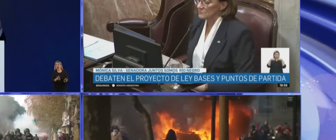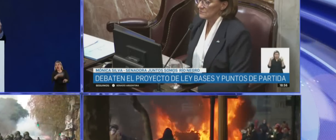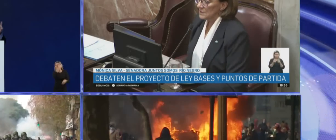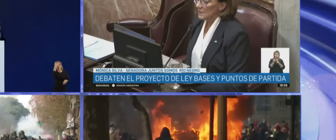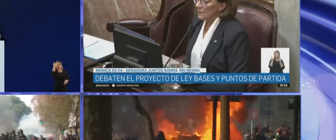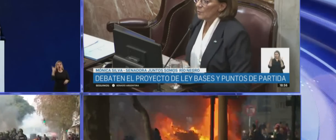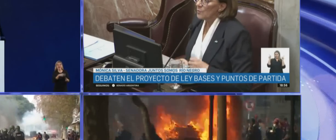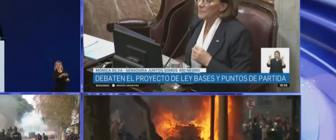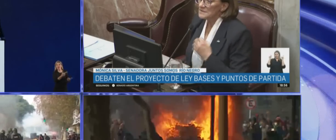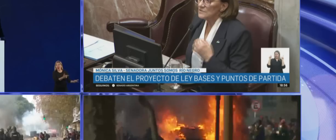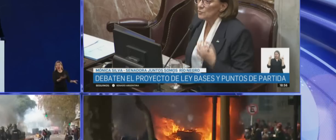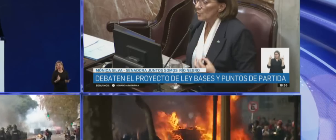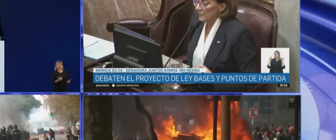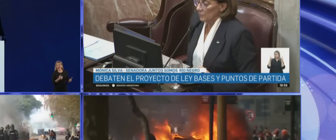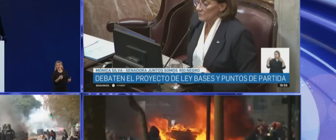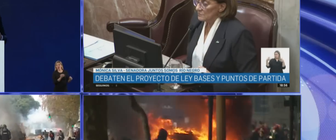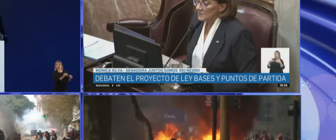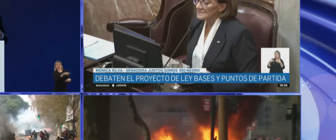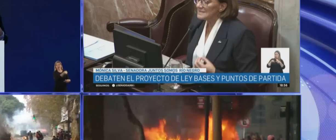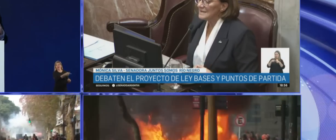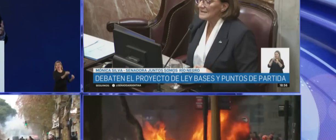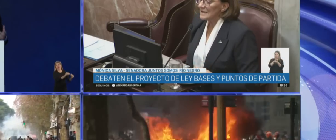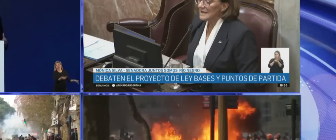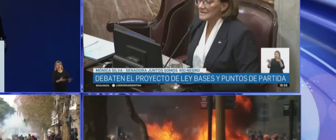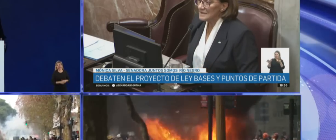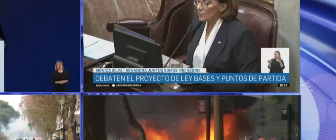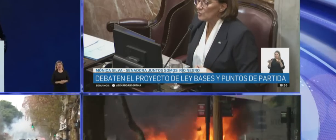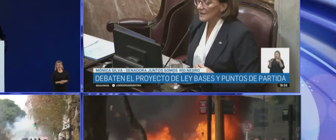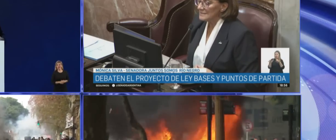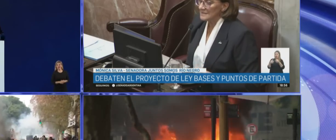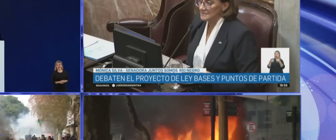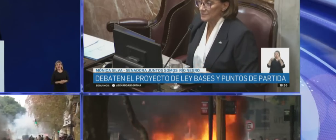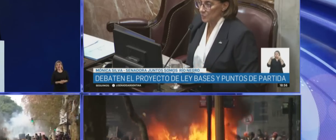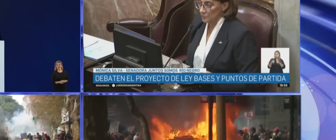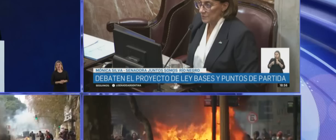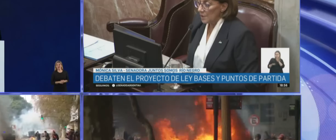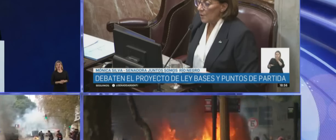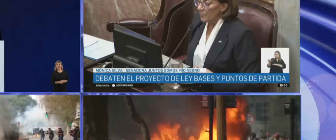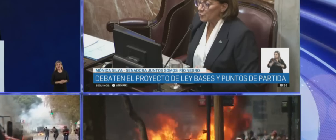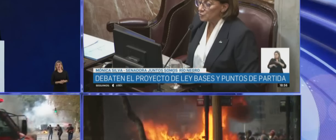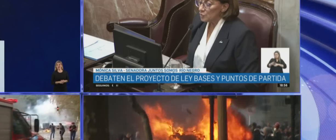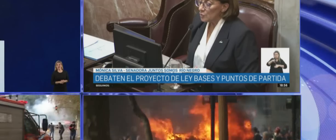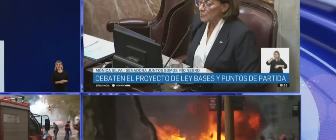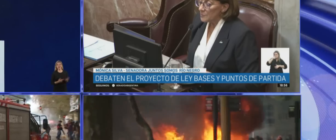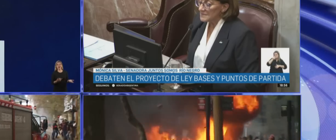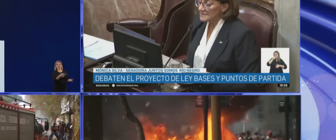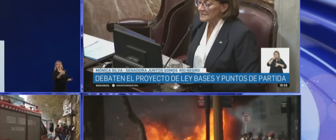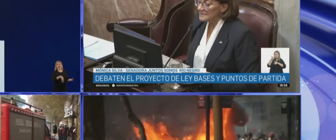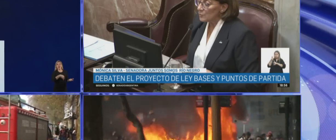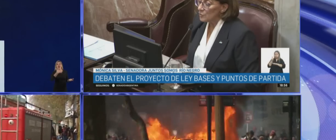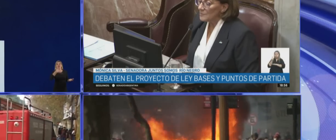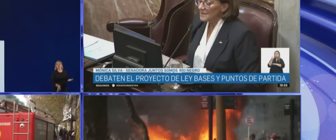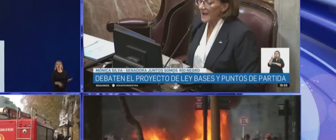deshonestidad intelectual de nuestros colegas. Y es, uno tiene que entender las características